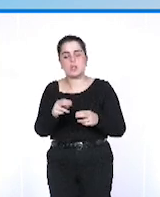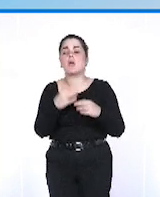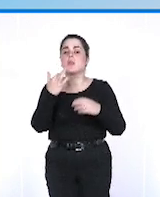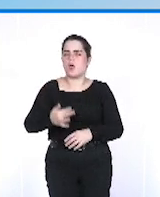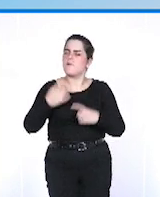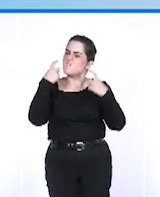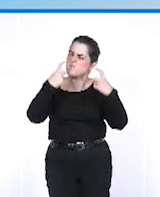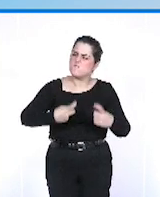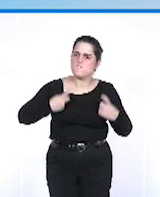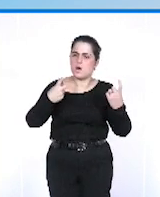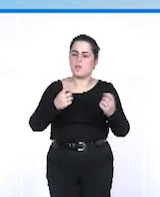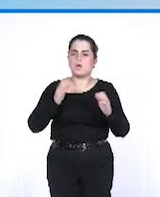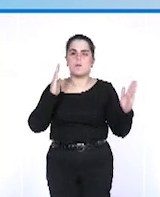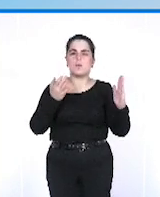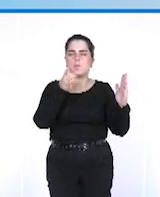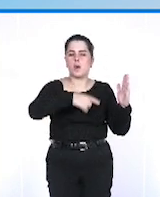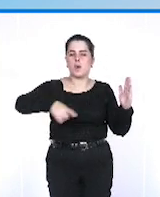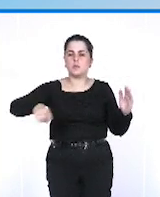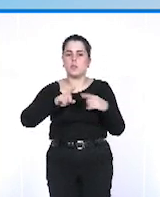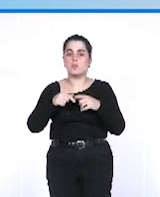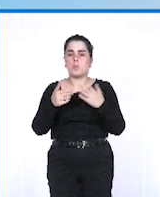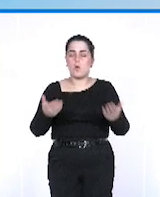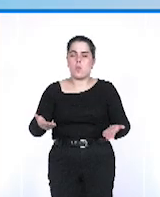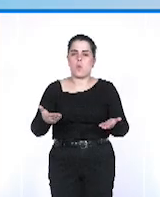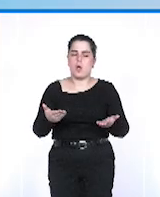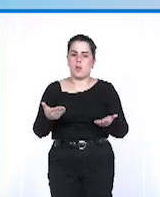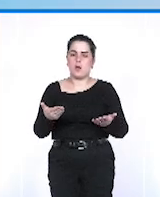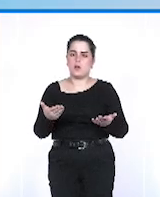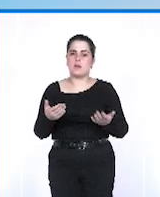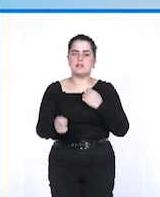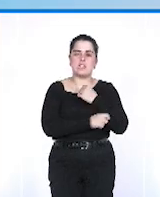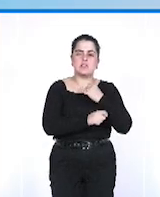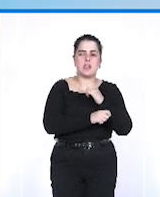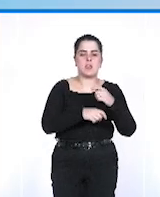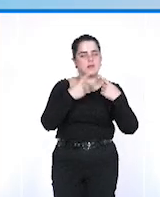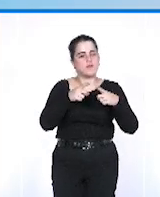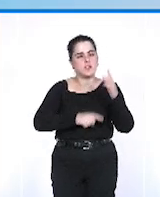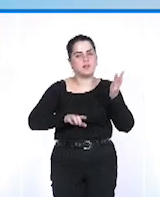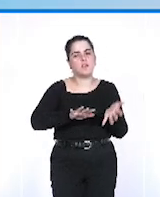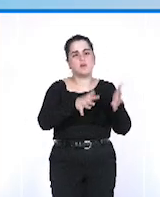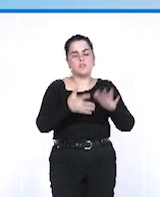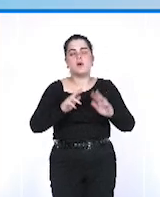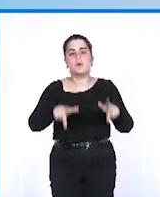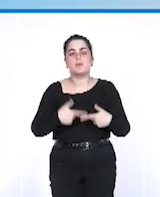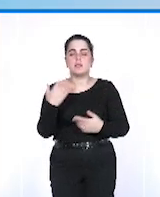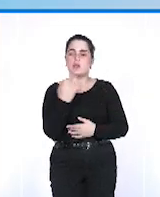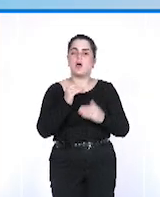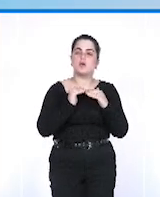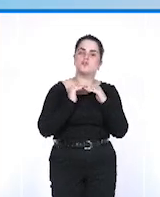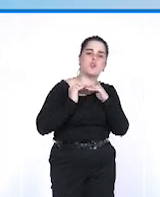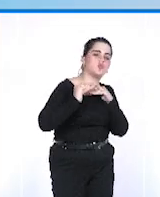considerable durante estos meses para desarrollar diferentes estrategias que permitan la